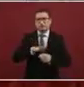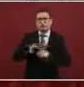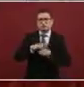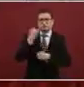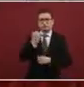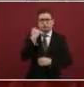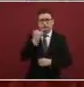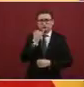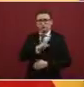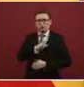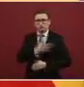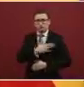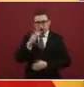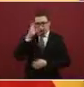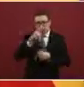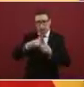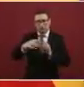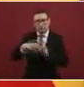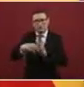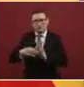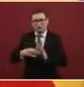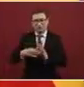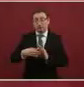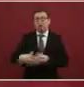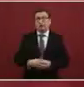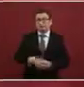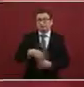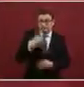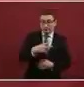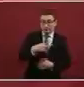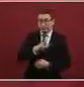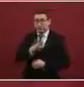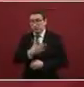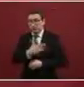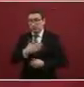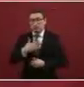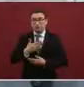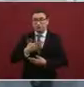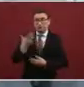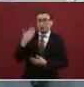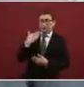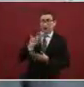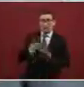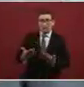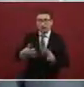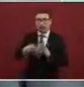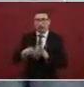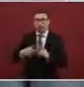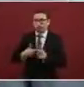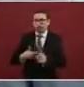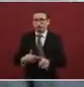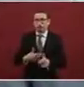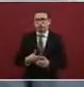cultura común. Ni hoy ni nunca México se ha entendido sin España, ni España se ha entendido sin México. Con la vista